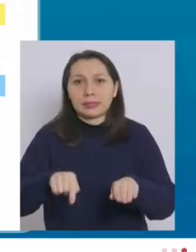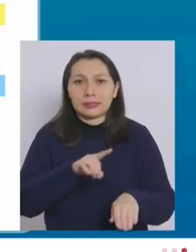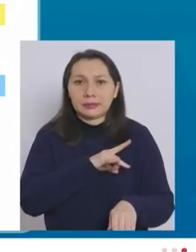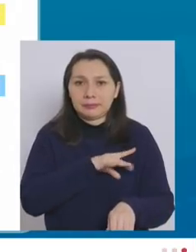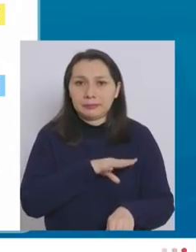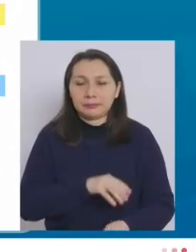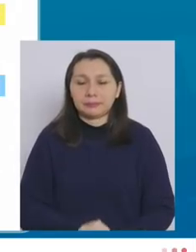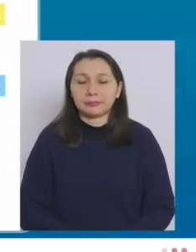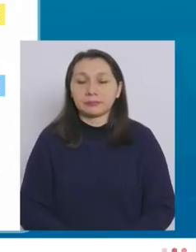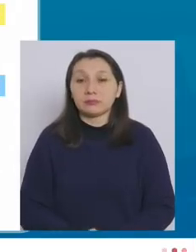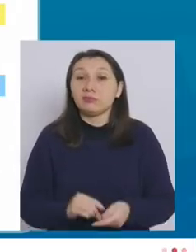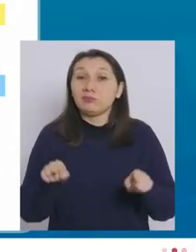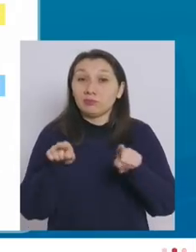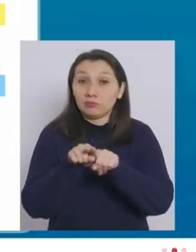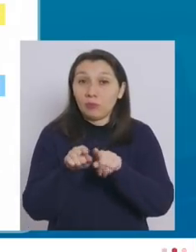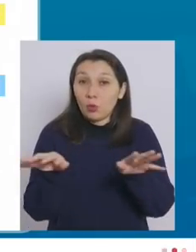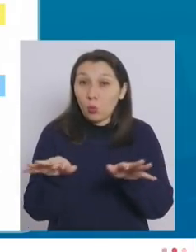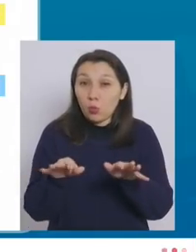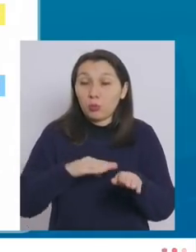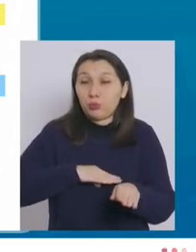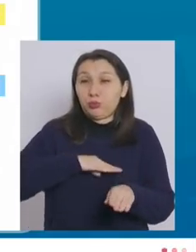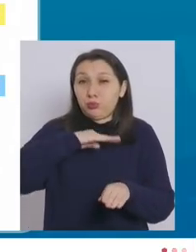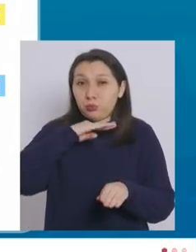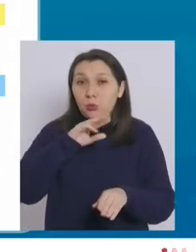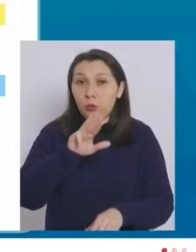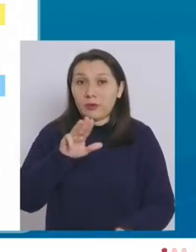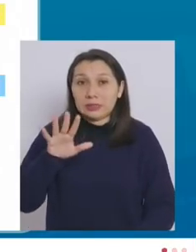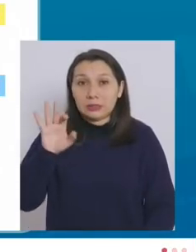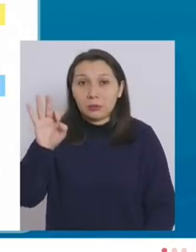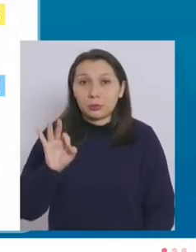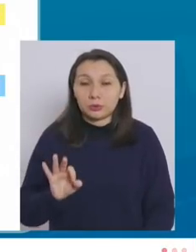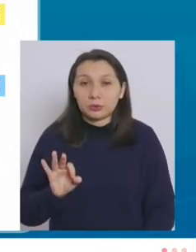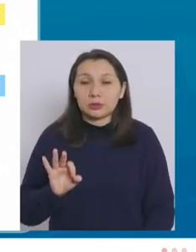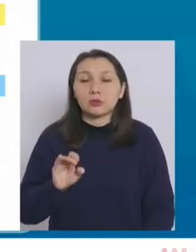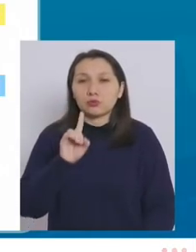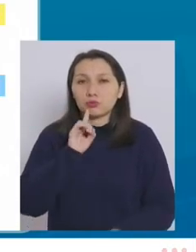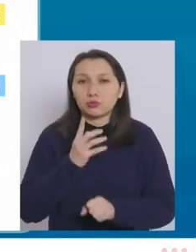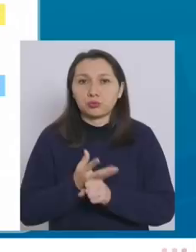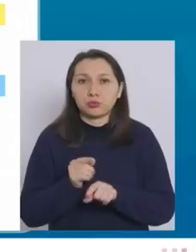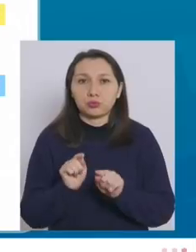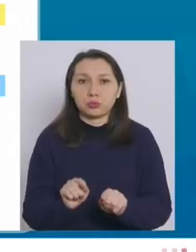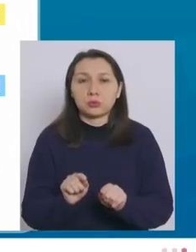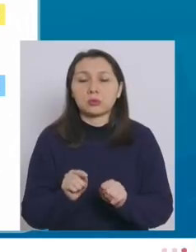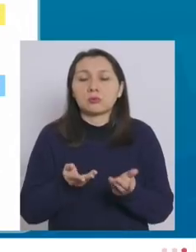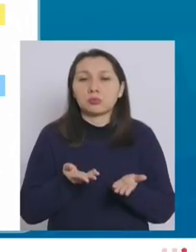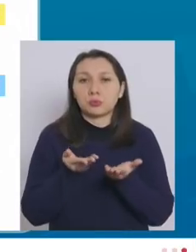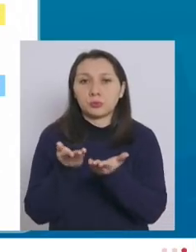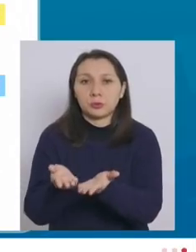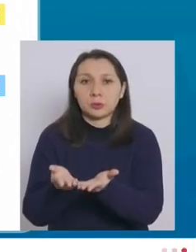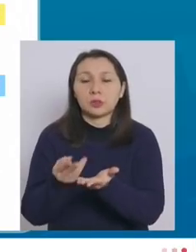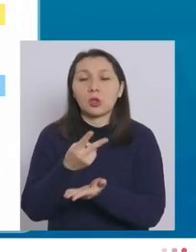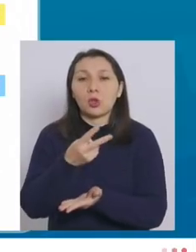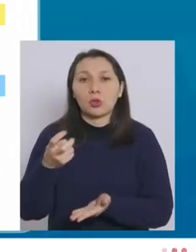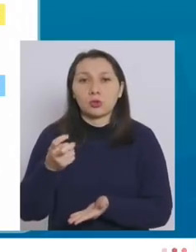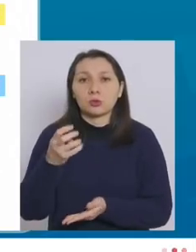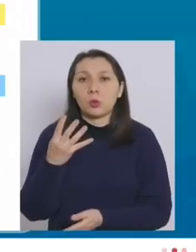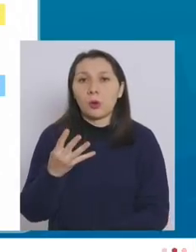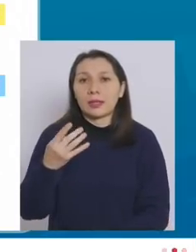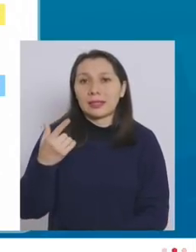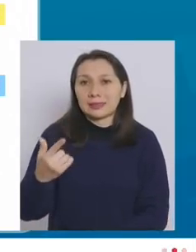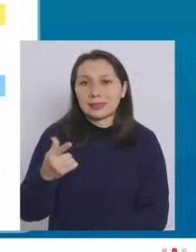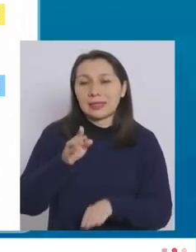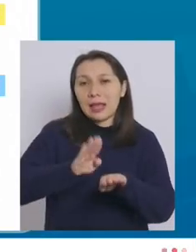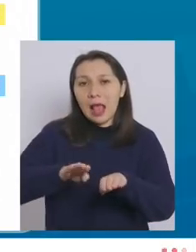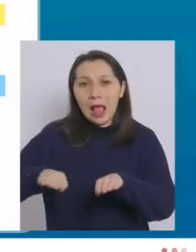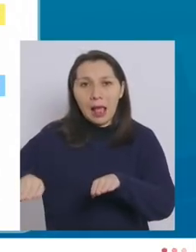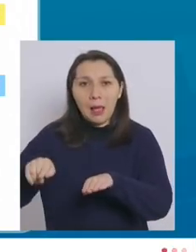nacional. A pesar de esta ocupación de 95%, tenemos disponibles